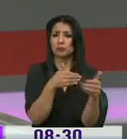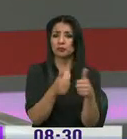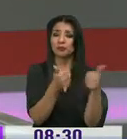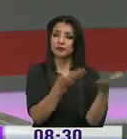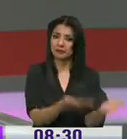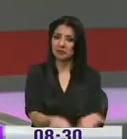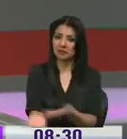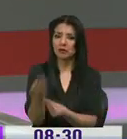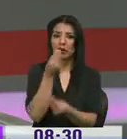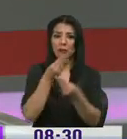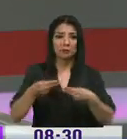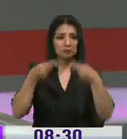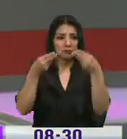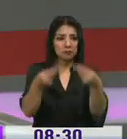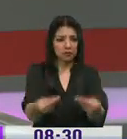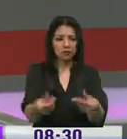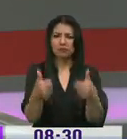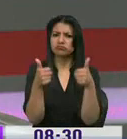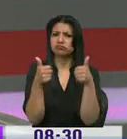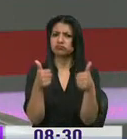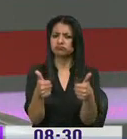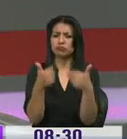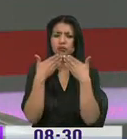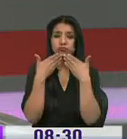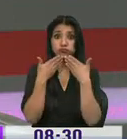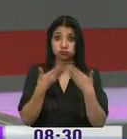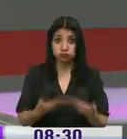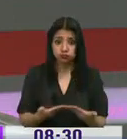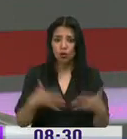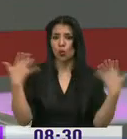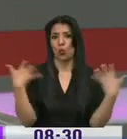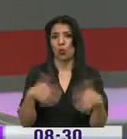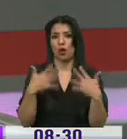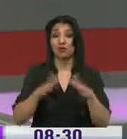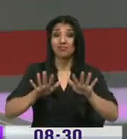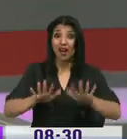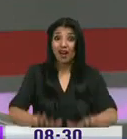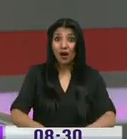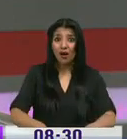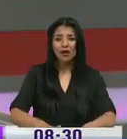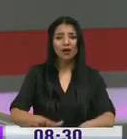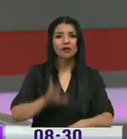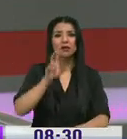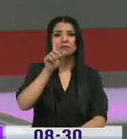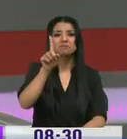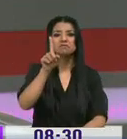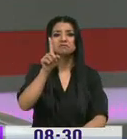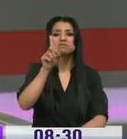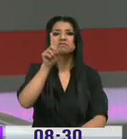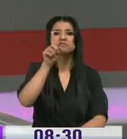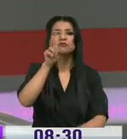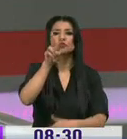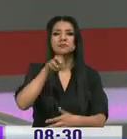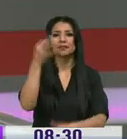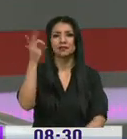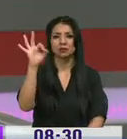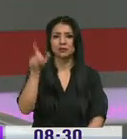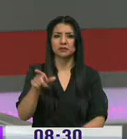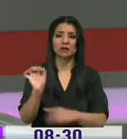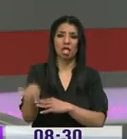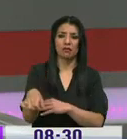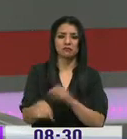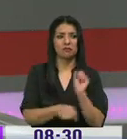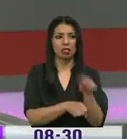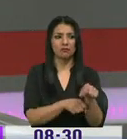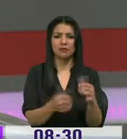comer, son acciones admirables, en esta época al menos, en este siglo XXI, donde nos importa un tuétano el de al lado. Esa es la historia